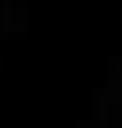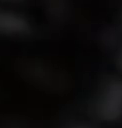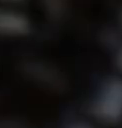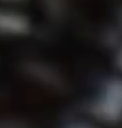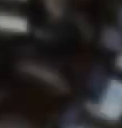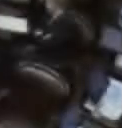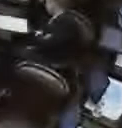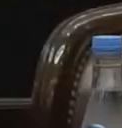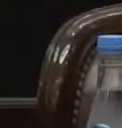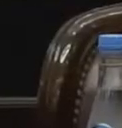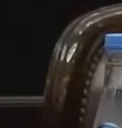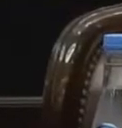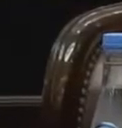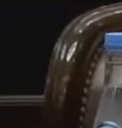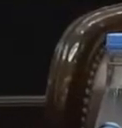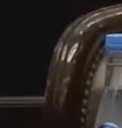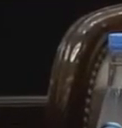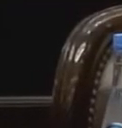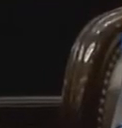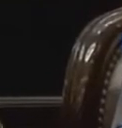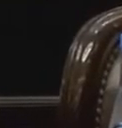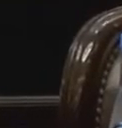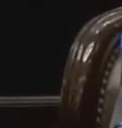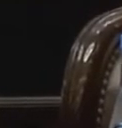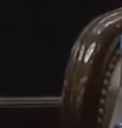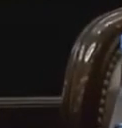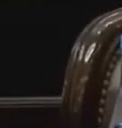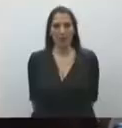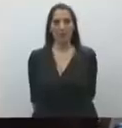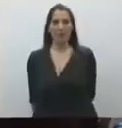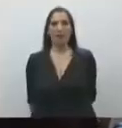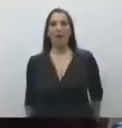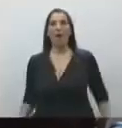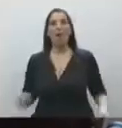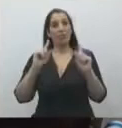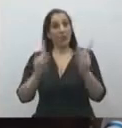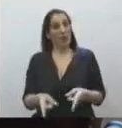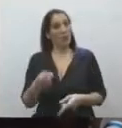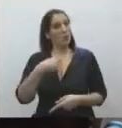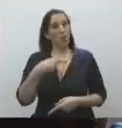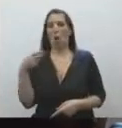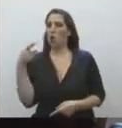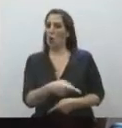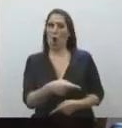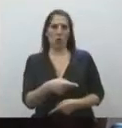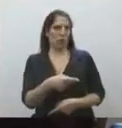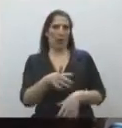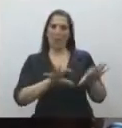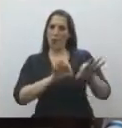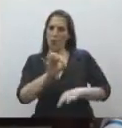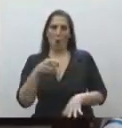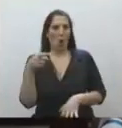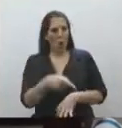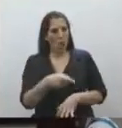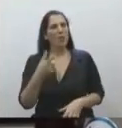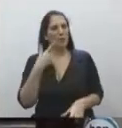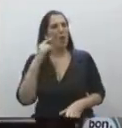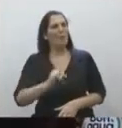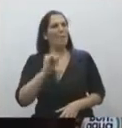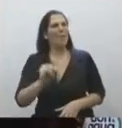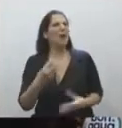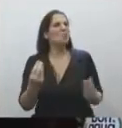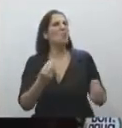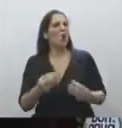A mí me llama la atención que el presidente ha dicho en estas horas que a él le preocupa, utilizó otro término, la mentira, ¿no? Y yo lo que